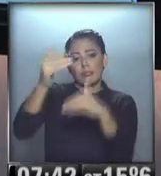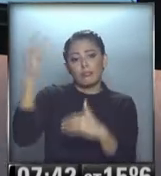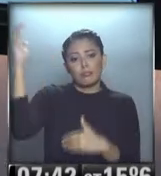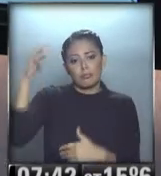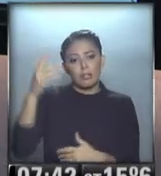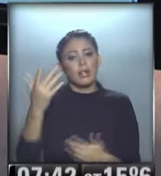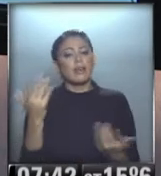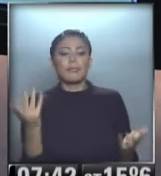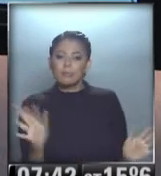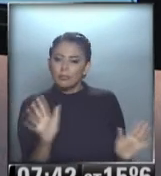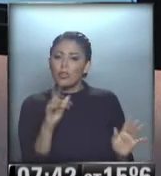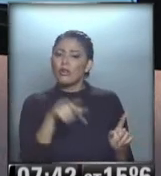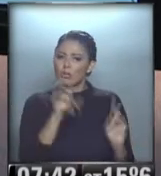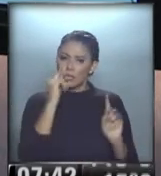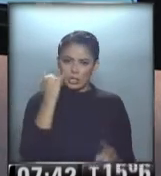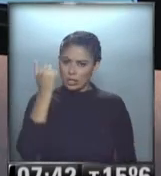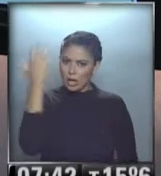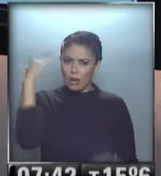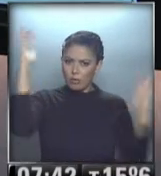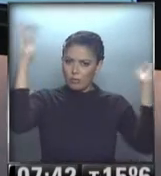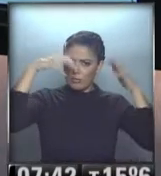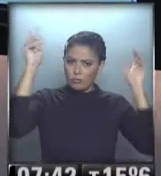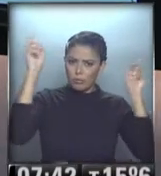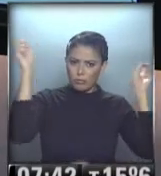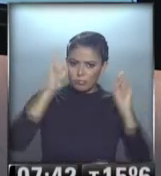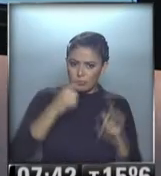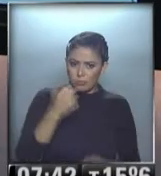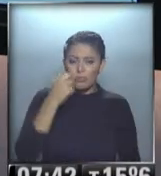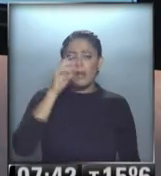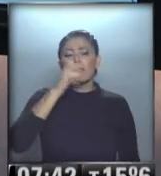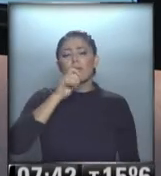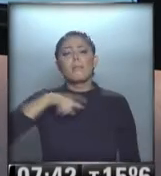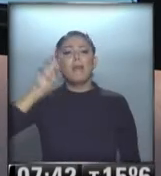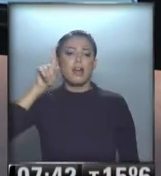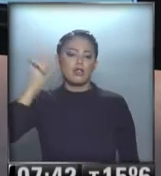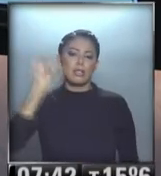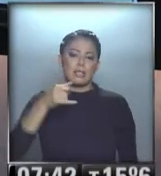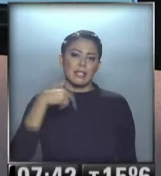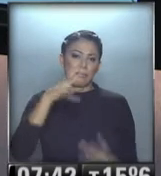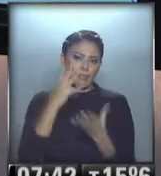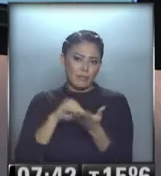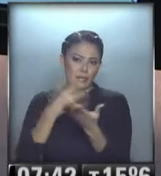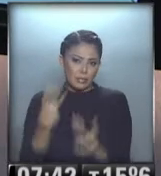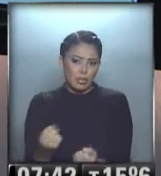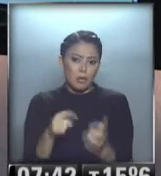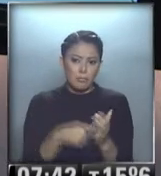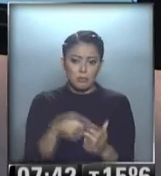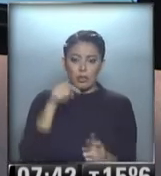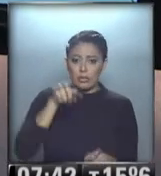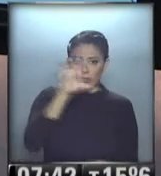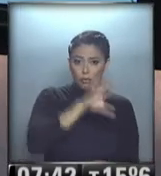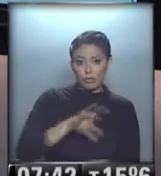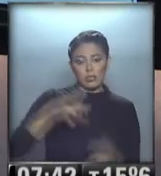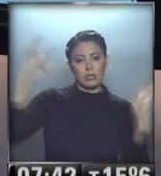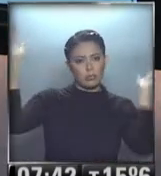No, han tenido ellos chaparrones y tormentas, ha estado un poco más seco al norte, pero la verdad que ellos están recibiendo mucha,